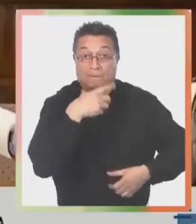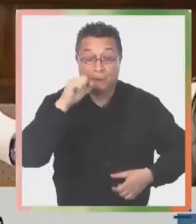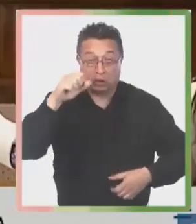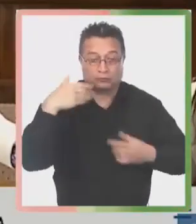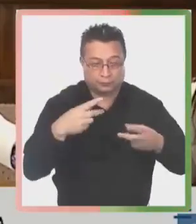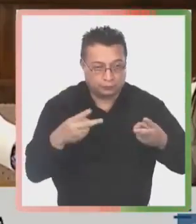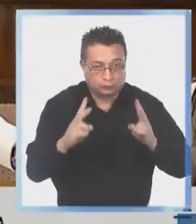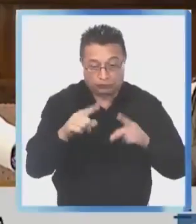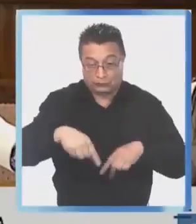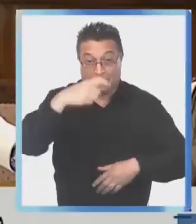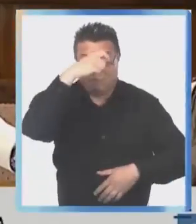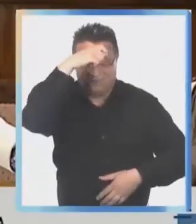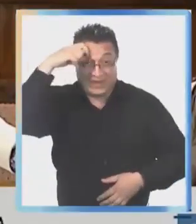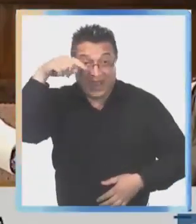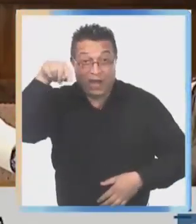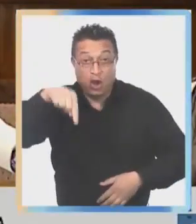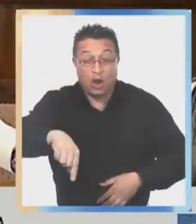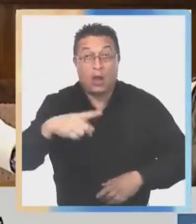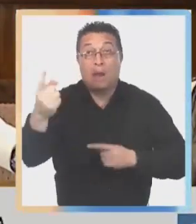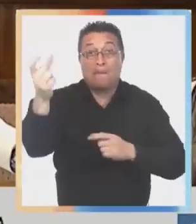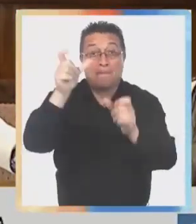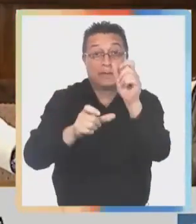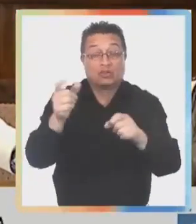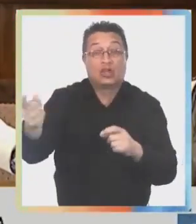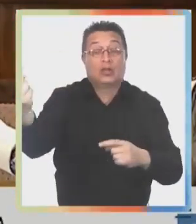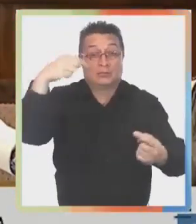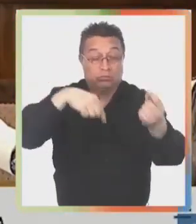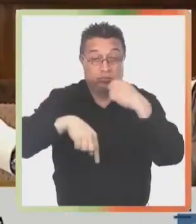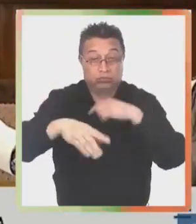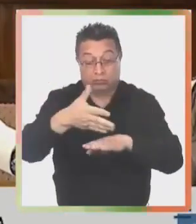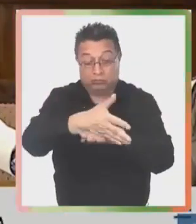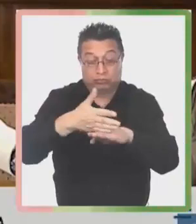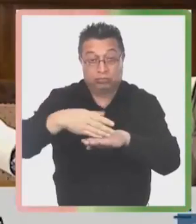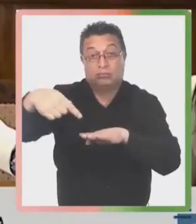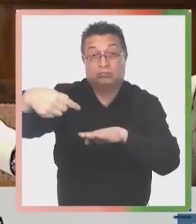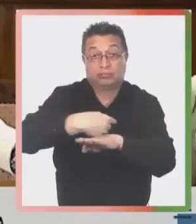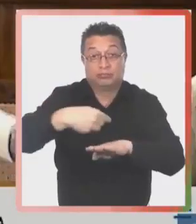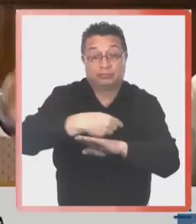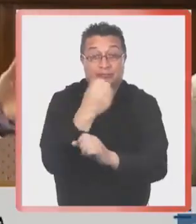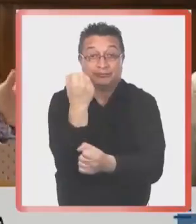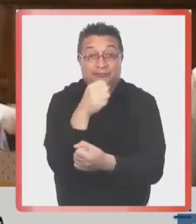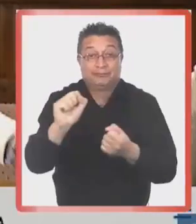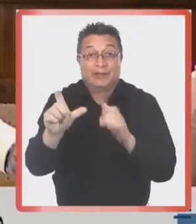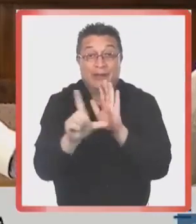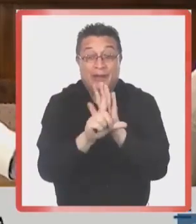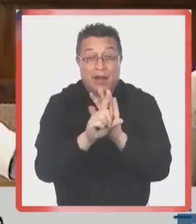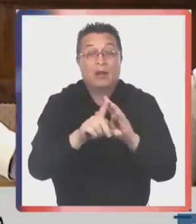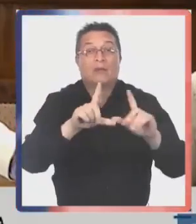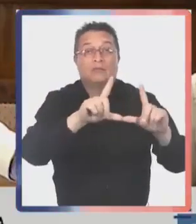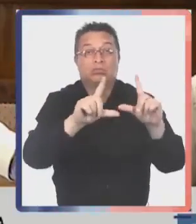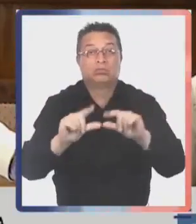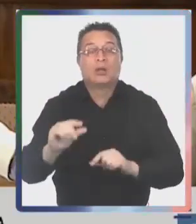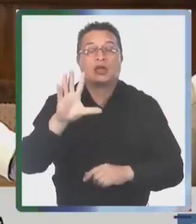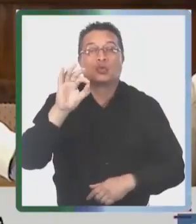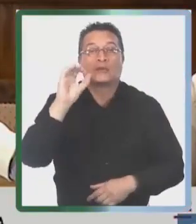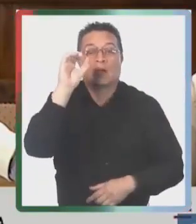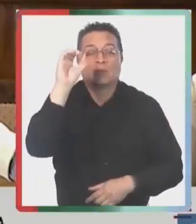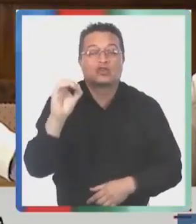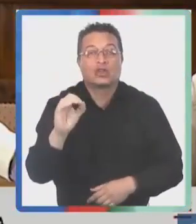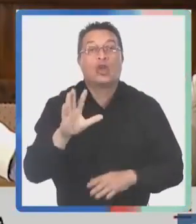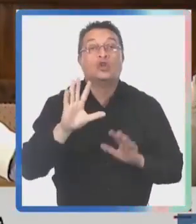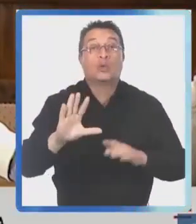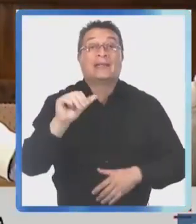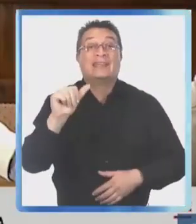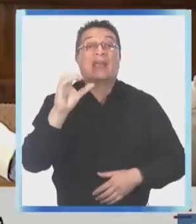hemos hecho en este año de gobierno han permitido que, por ejemplo, en este verano, los migrantes o las personas que transfieran la frontera